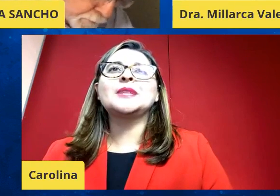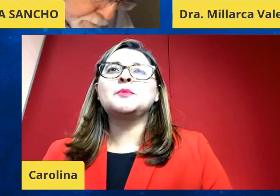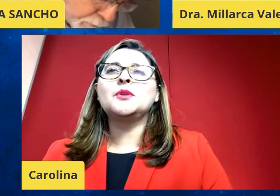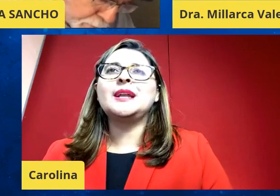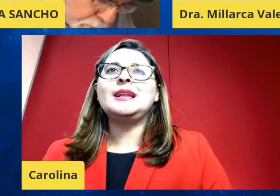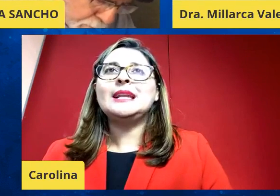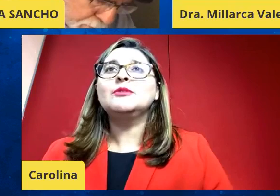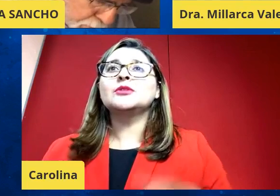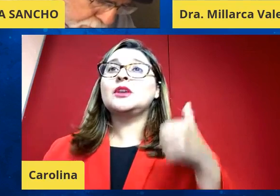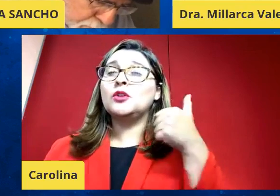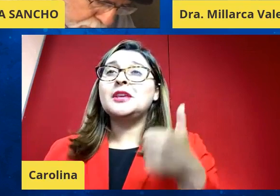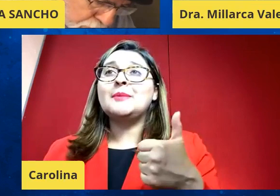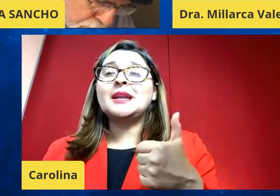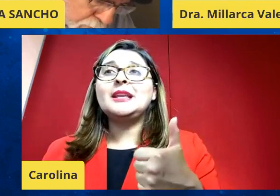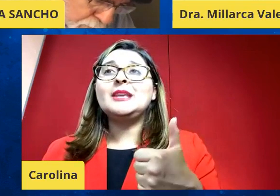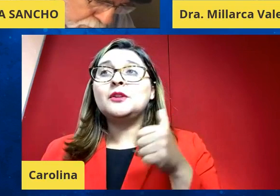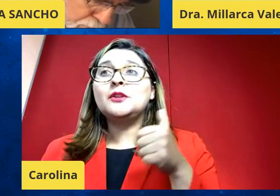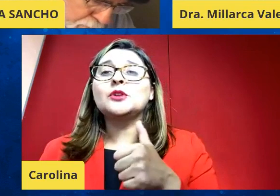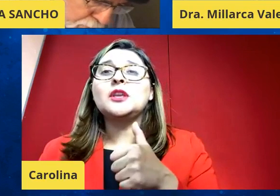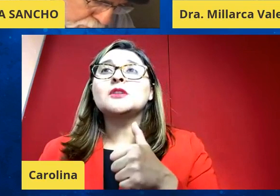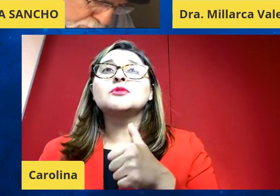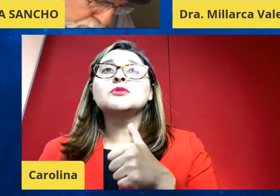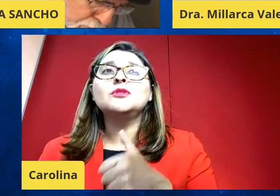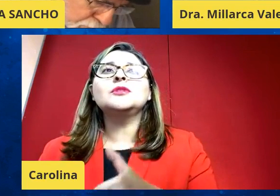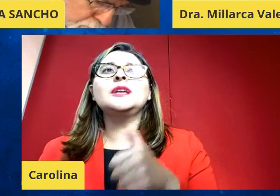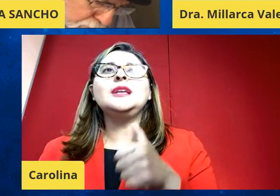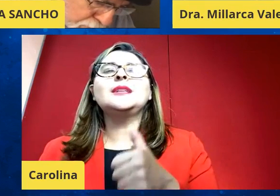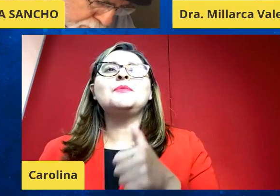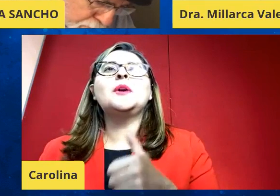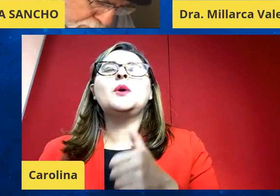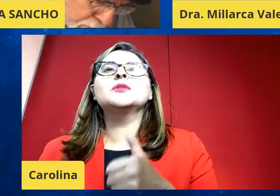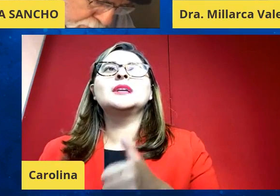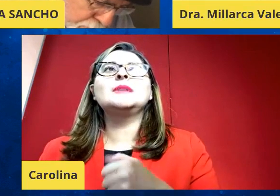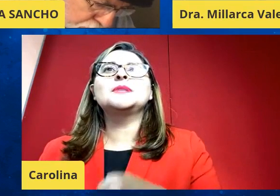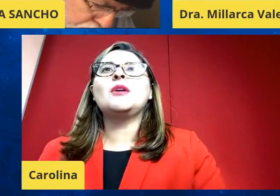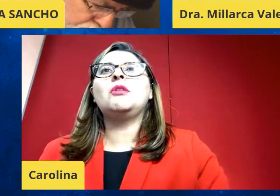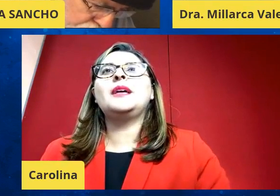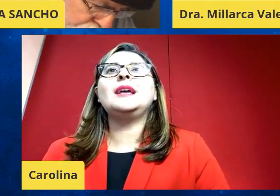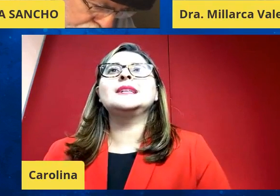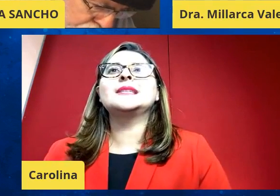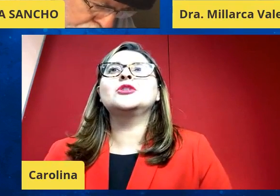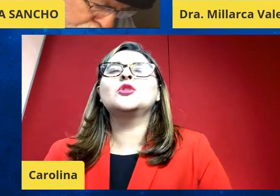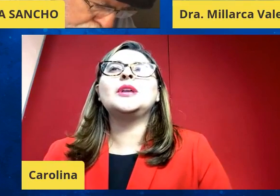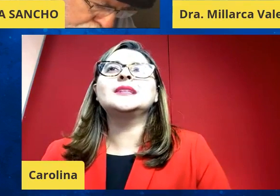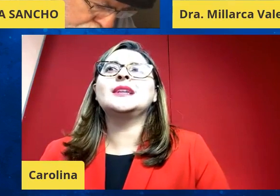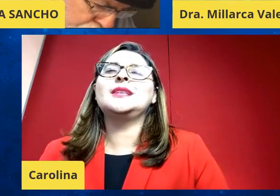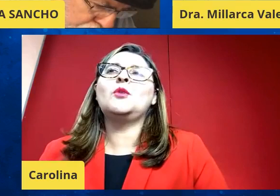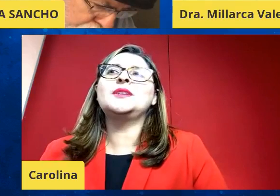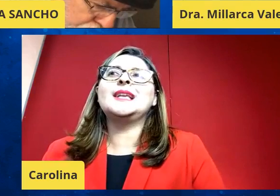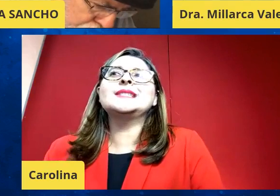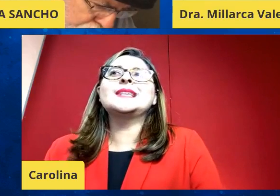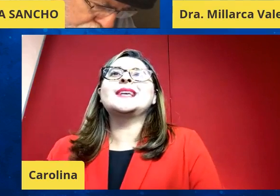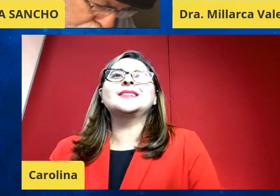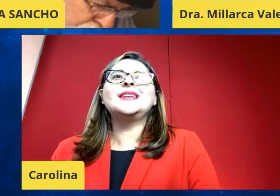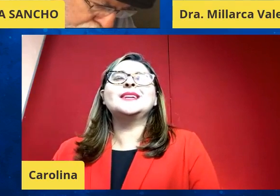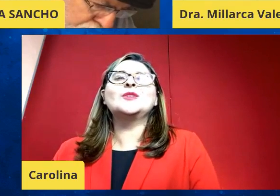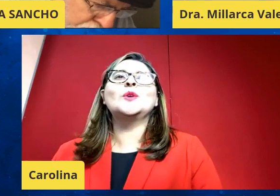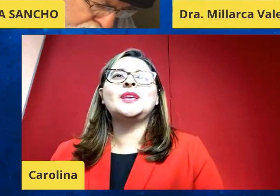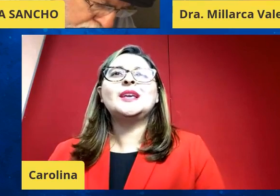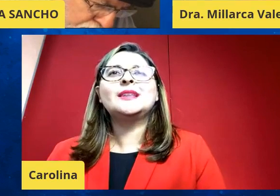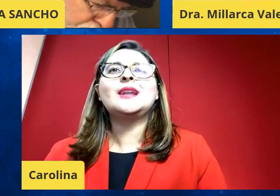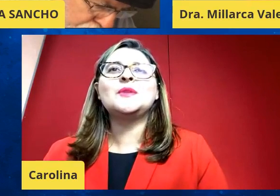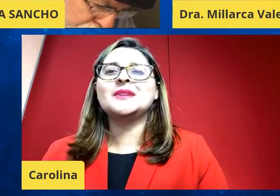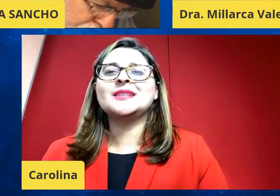programa Explora, libros Geología para Niños del doctor Guillermo Chong y también Juegos Eclipsados del Centro Interactivo de Ciencias, Artes